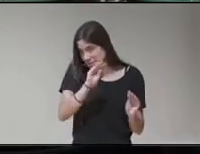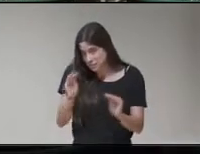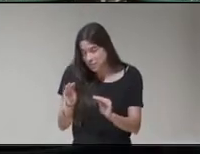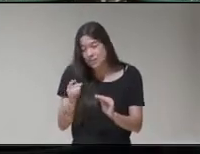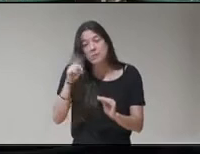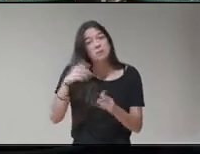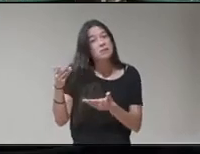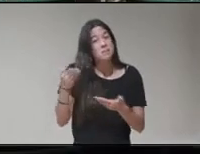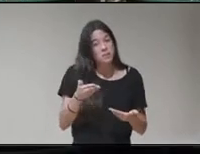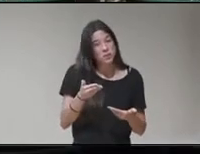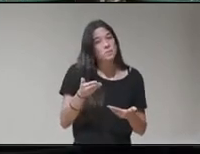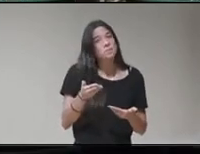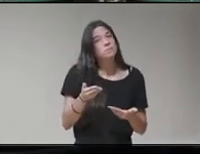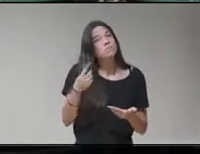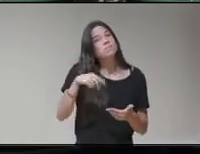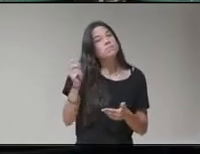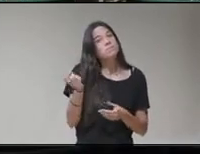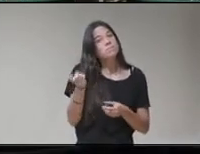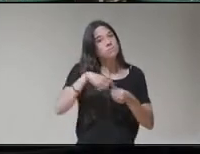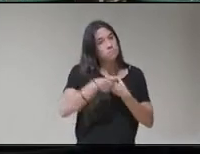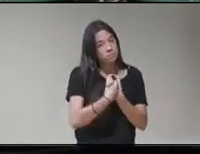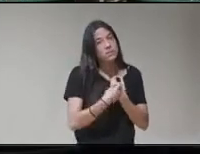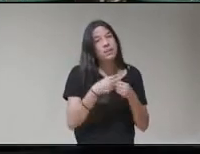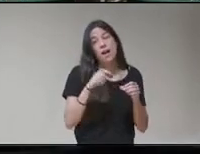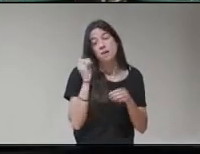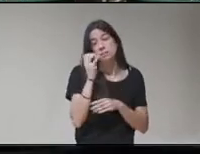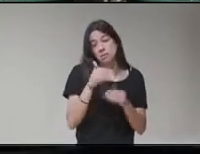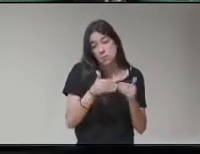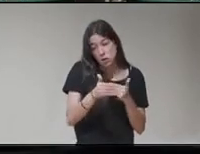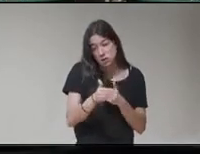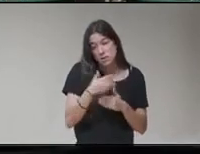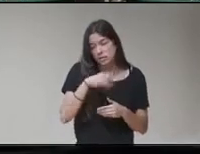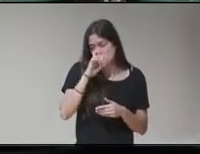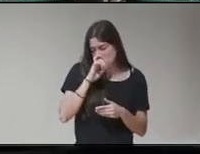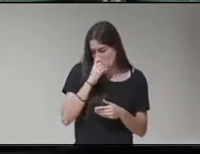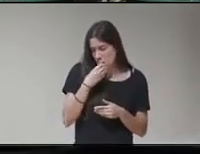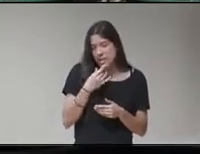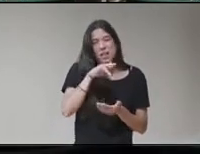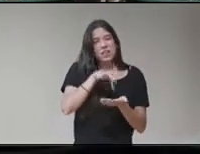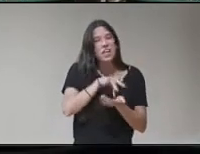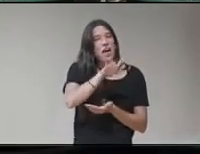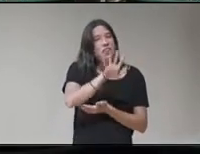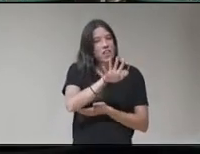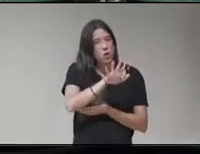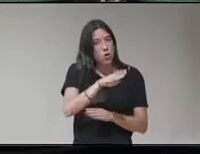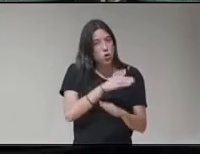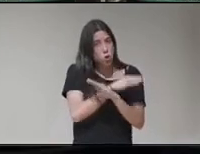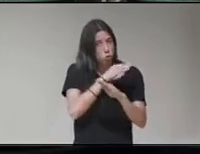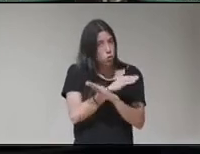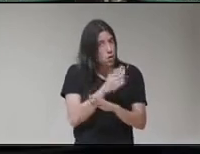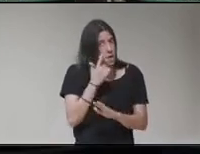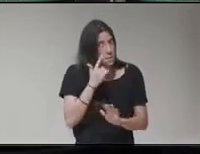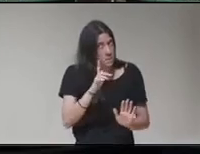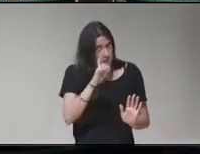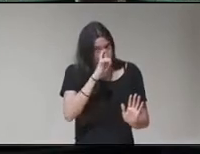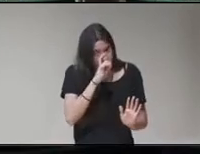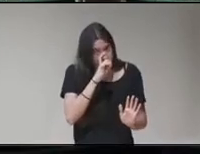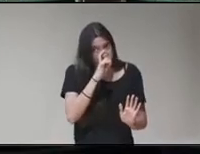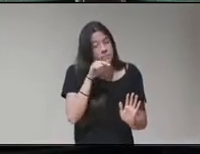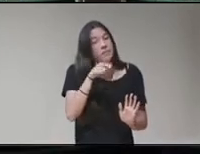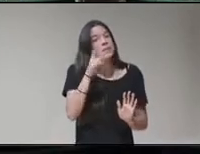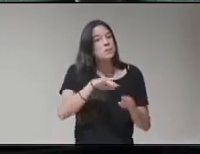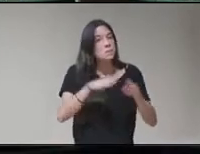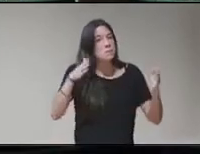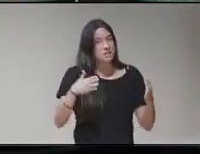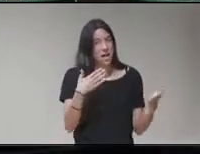que os unáis a la próxima, que si no recuerdo mal es el día 5 de octubre, que tendremos una mesa